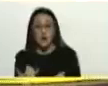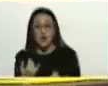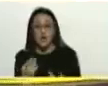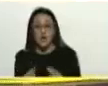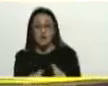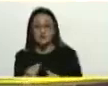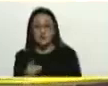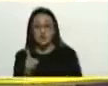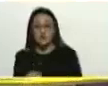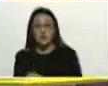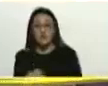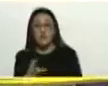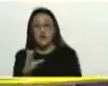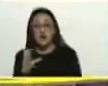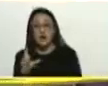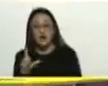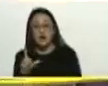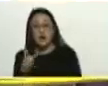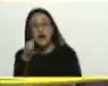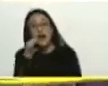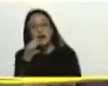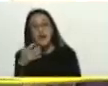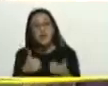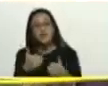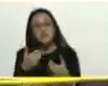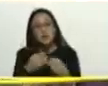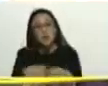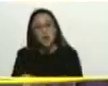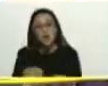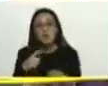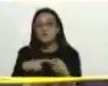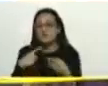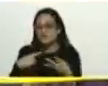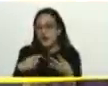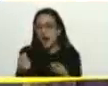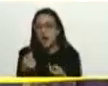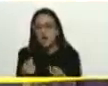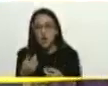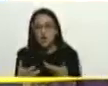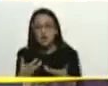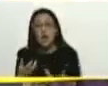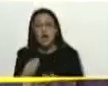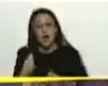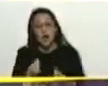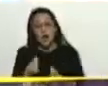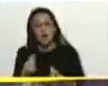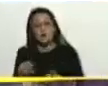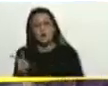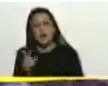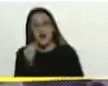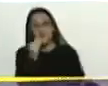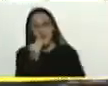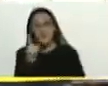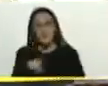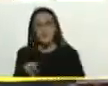también carne leche huevo papa frijoles arroz ahora producimos alimentos afortunadamente